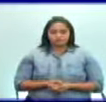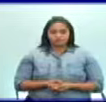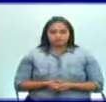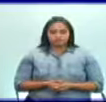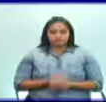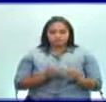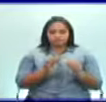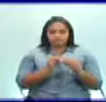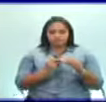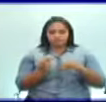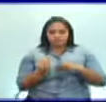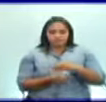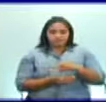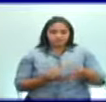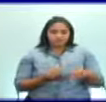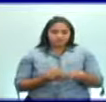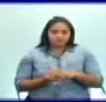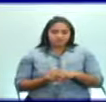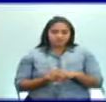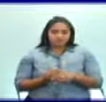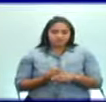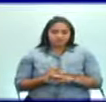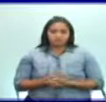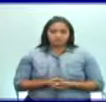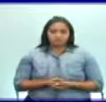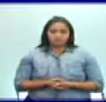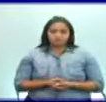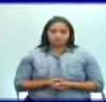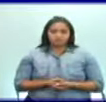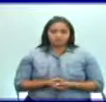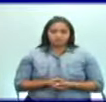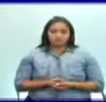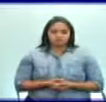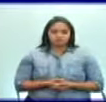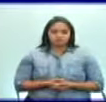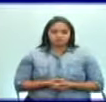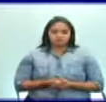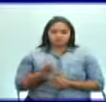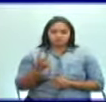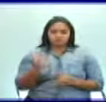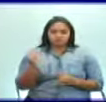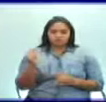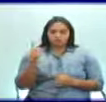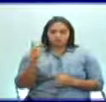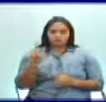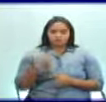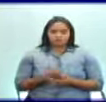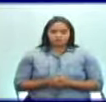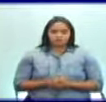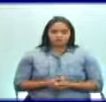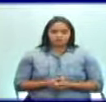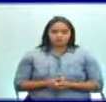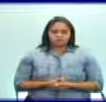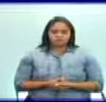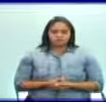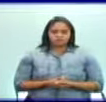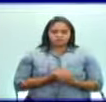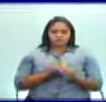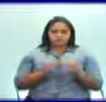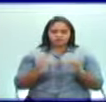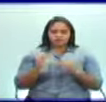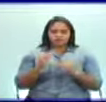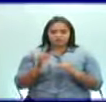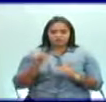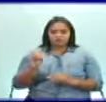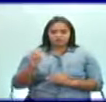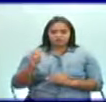propiedad coeficiente, ¿verdad? Lo hice directo, pero esto podría estar aquí arriba, ¿verdad? 2 a la 1,5. Ya la base de la potencia, la base del logaritmo,